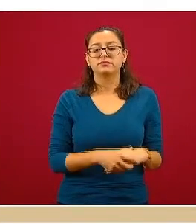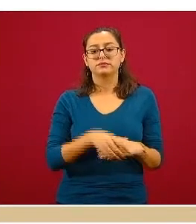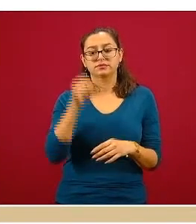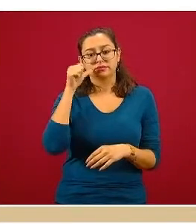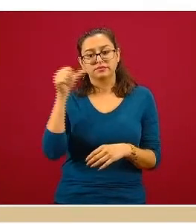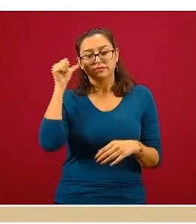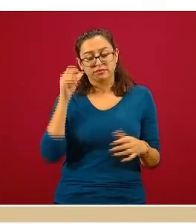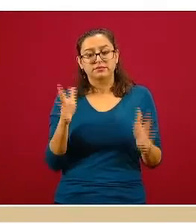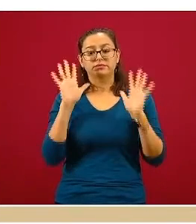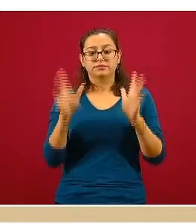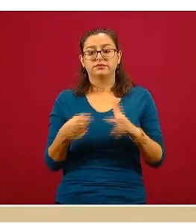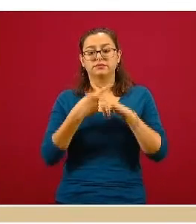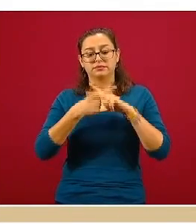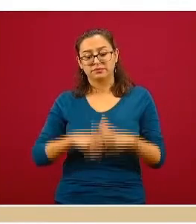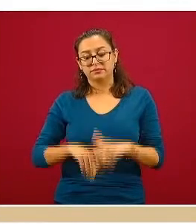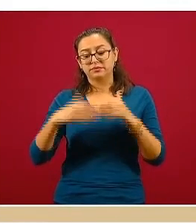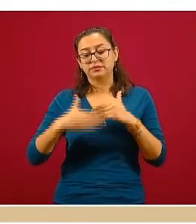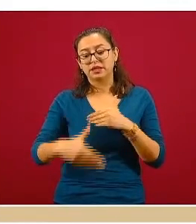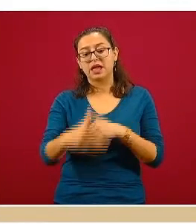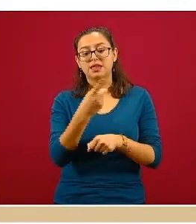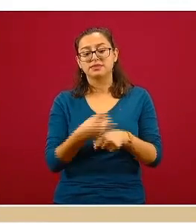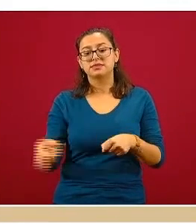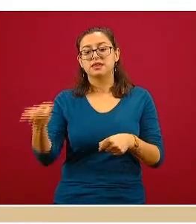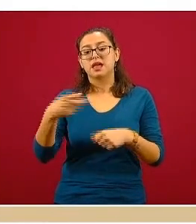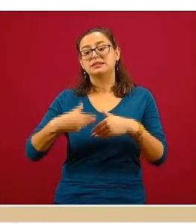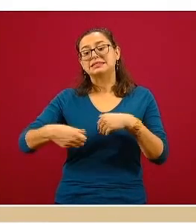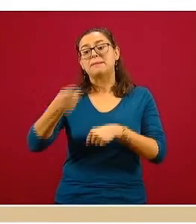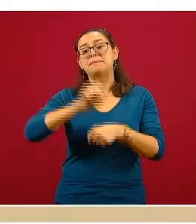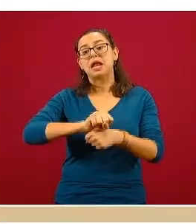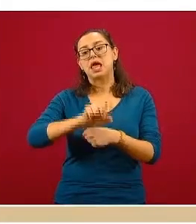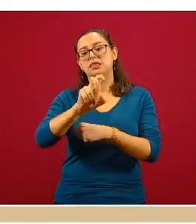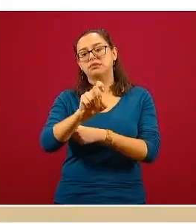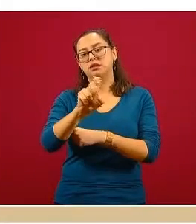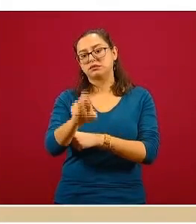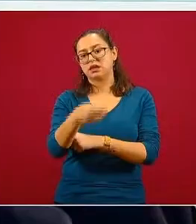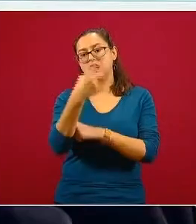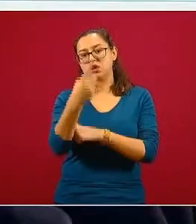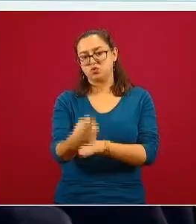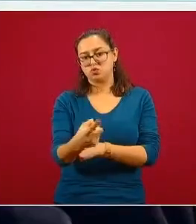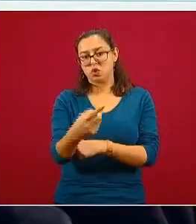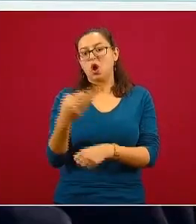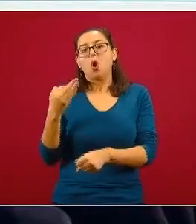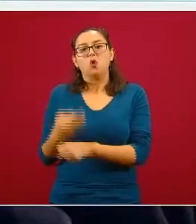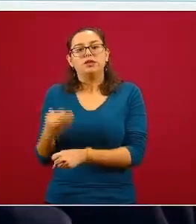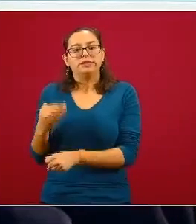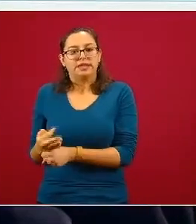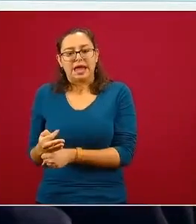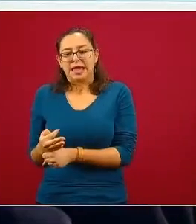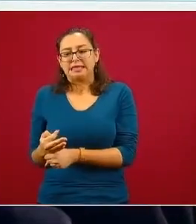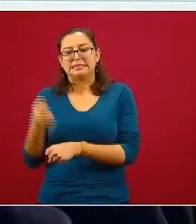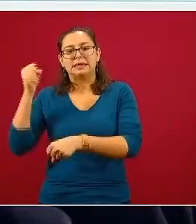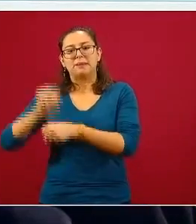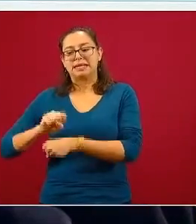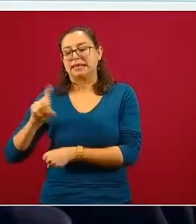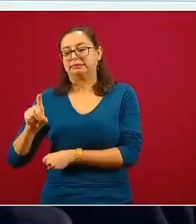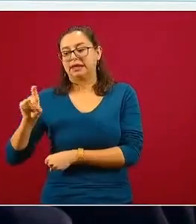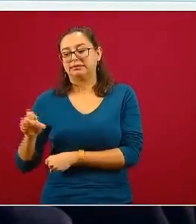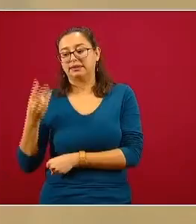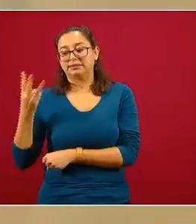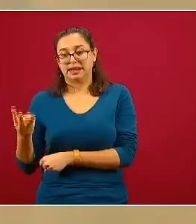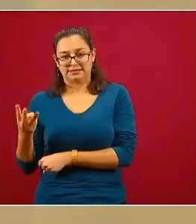ayer se está presentando ya la semana 31, actualmente estamos en la semana 33, siempre presentamos